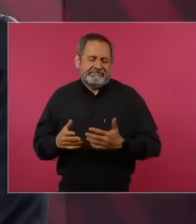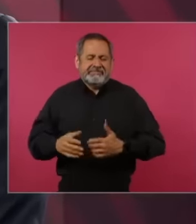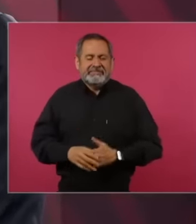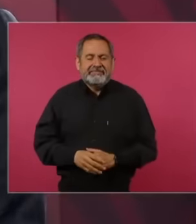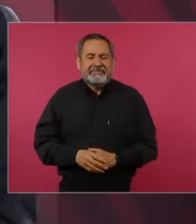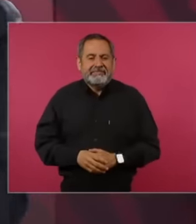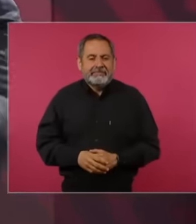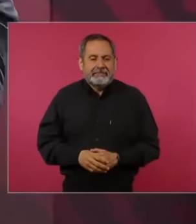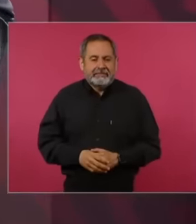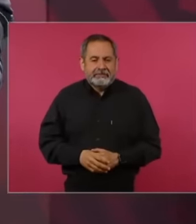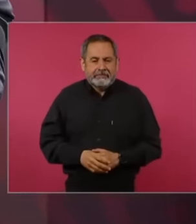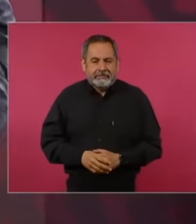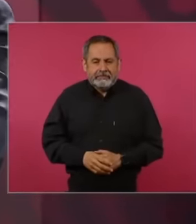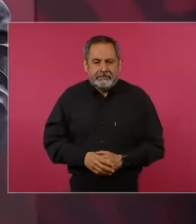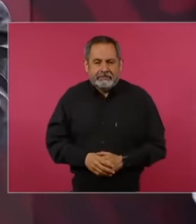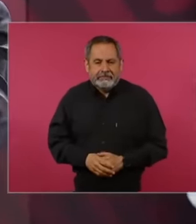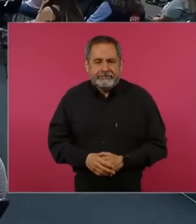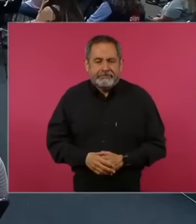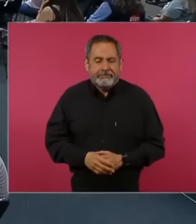que